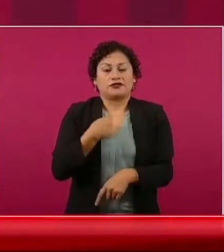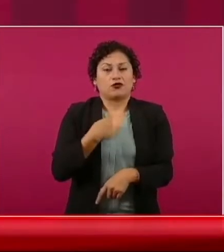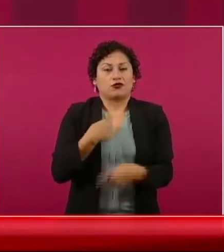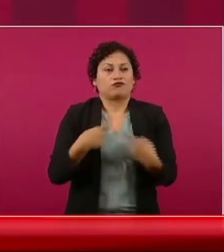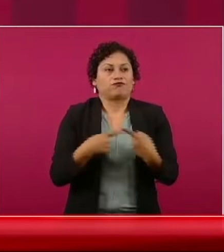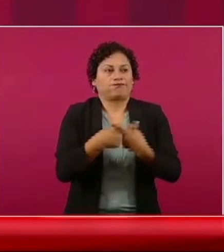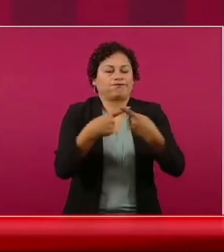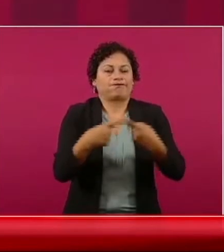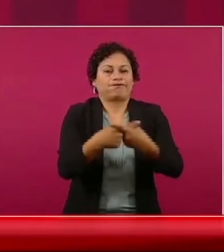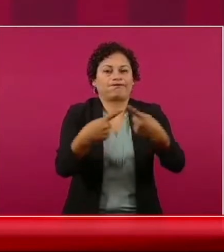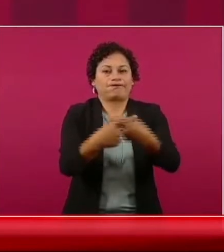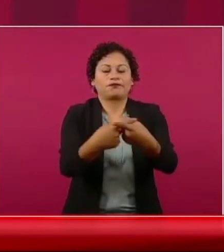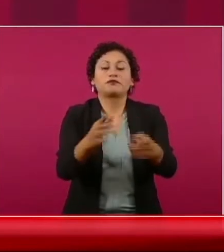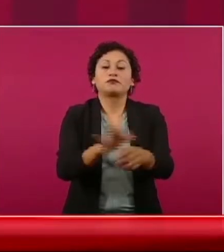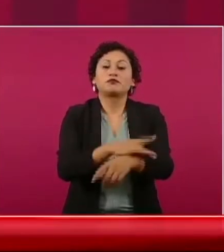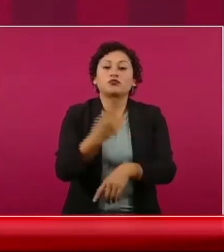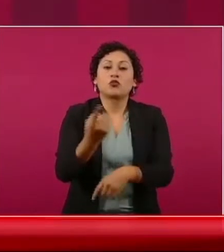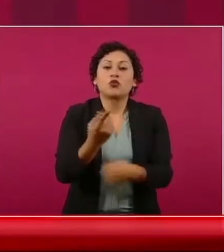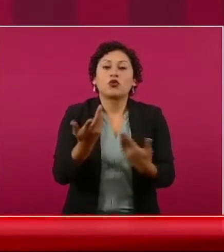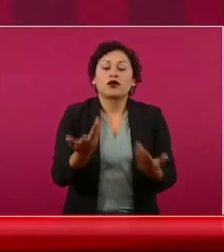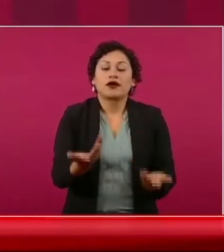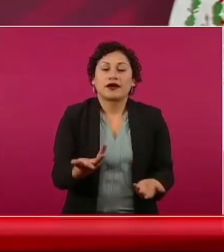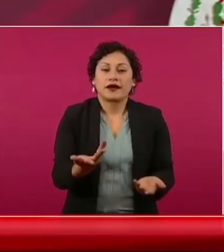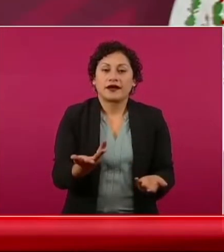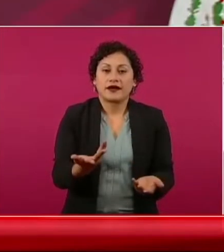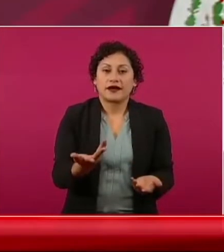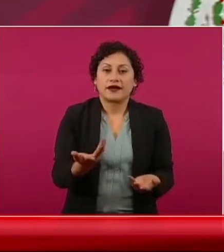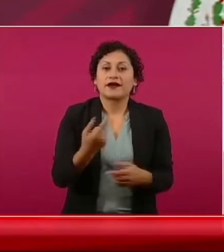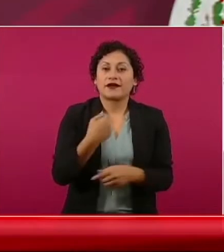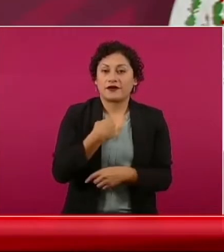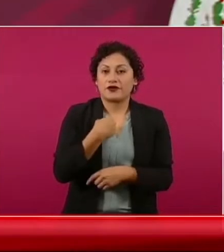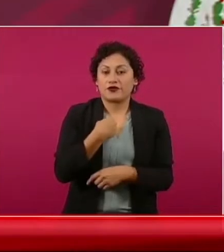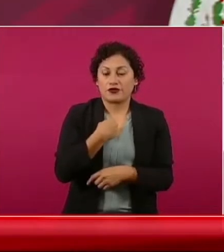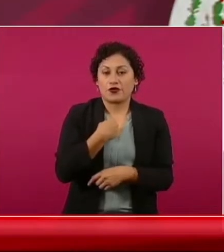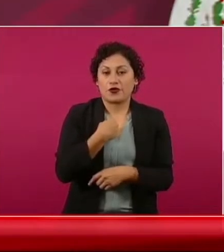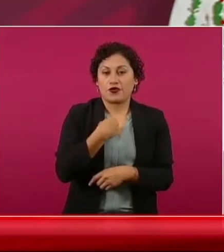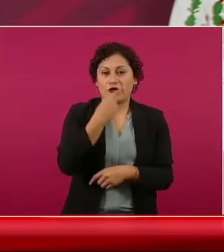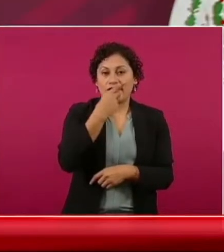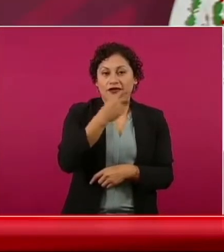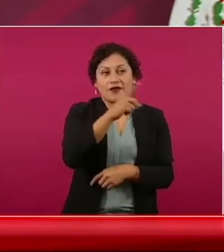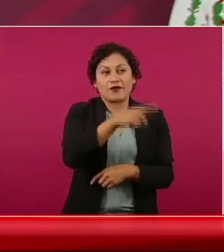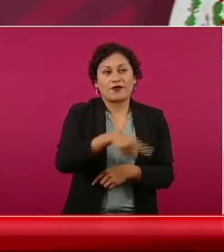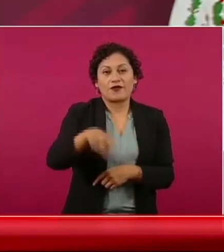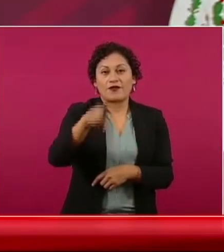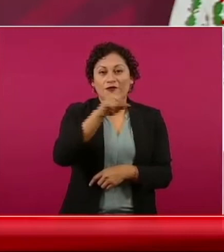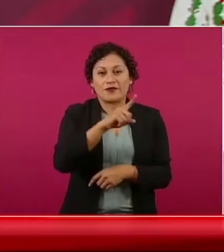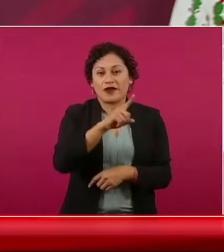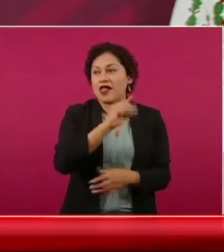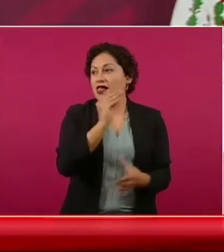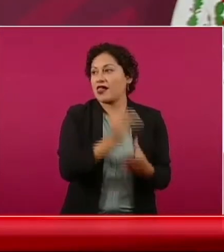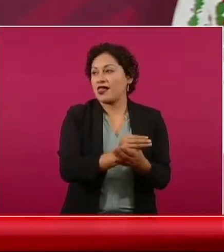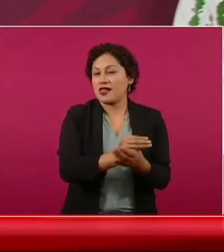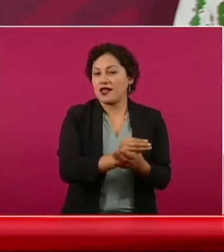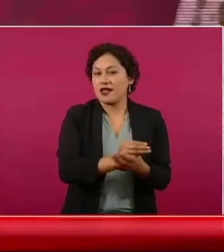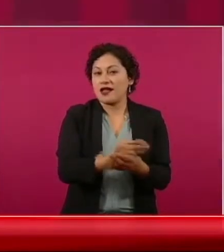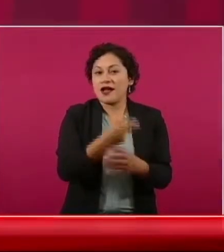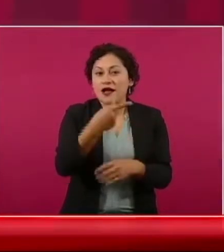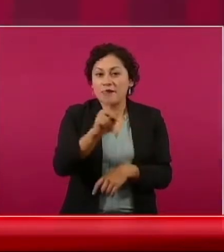de no a hacer caso a eso y ya me enganché